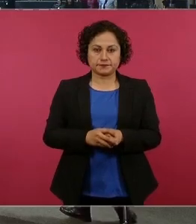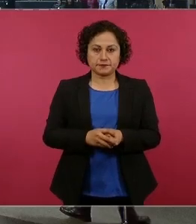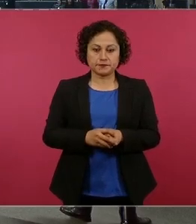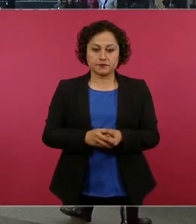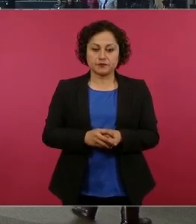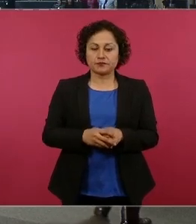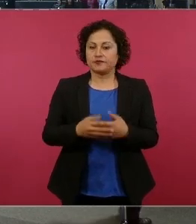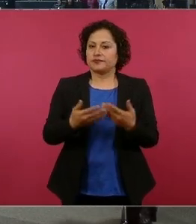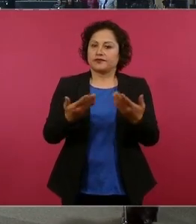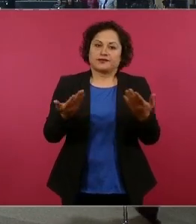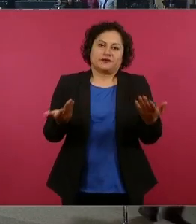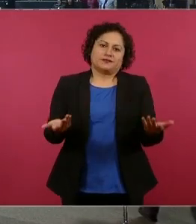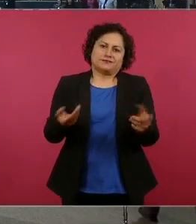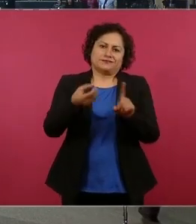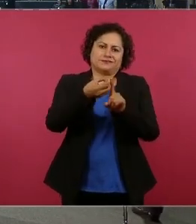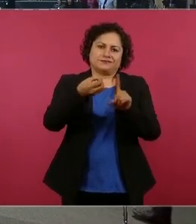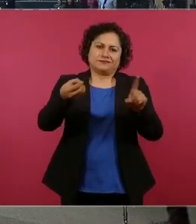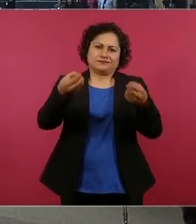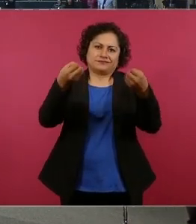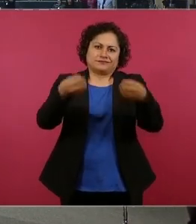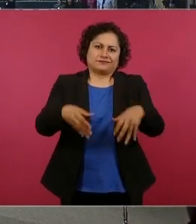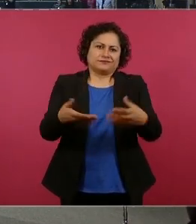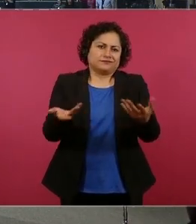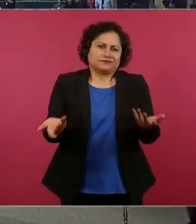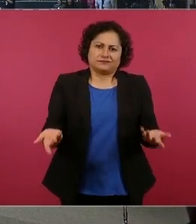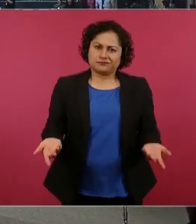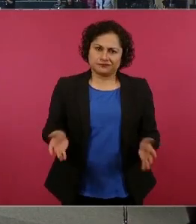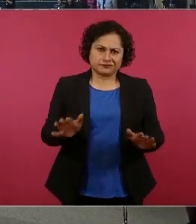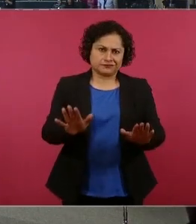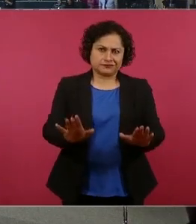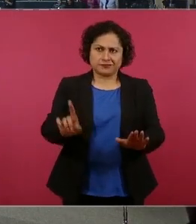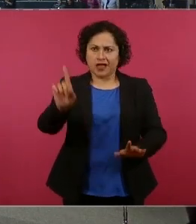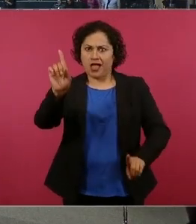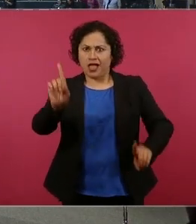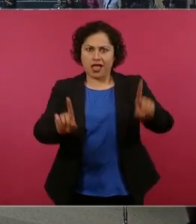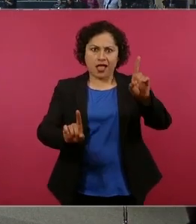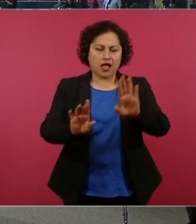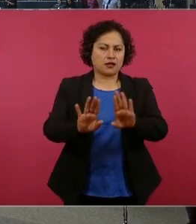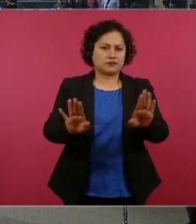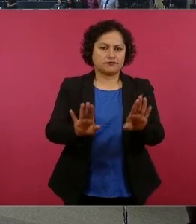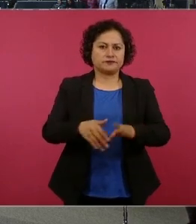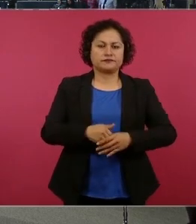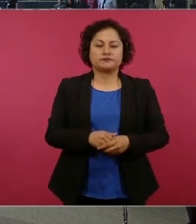Es que si no, no hay orden, o sea, vamos a empezar. No,